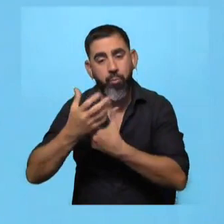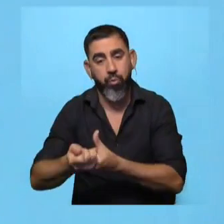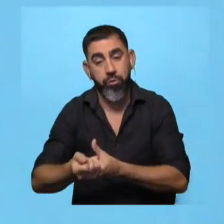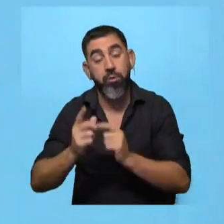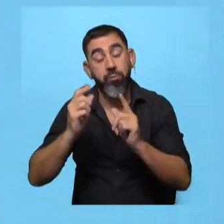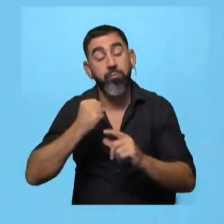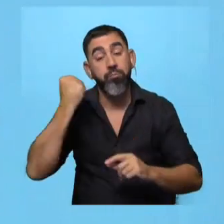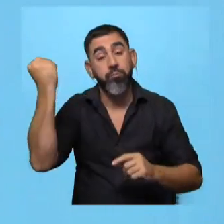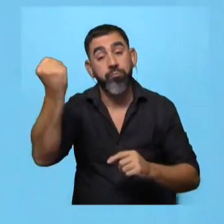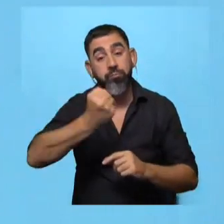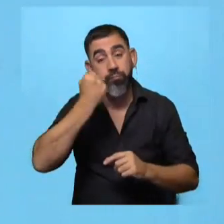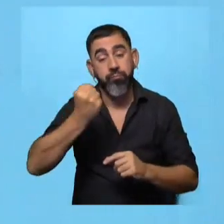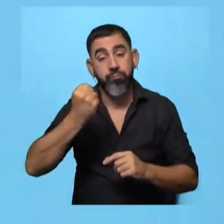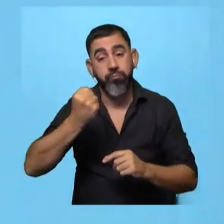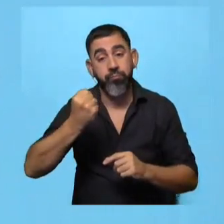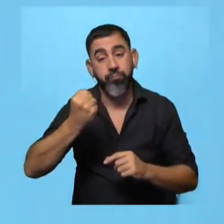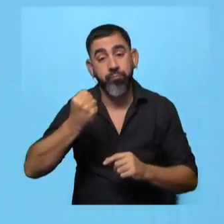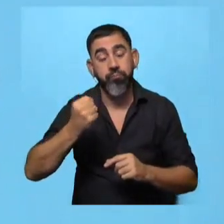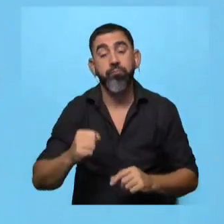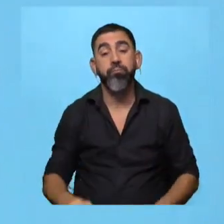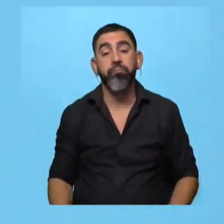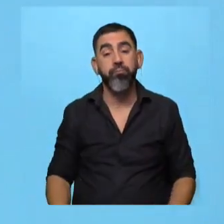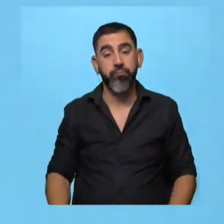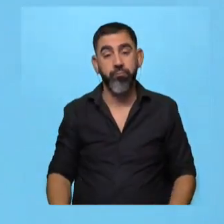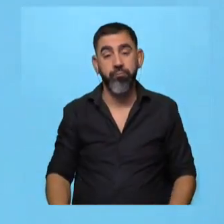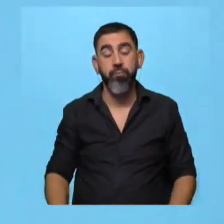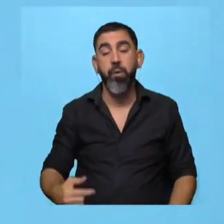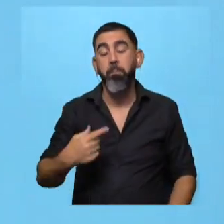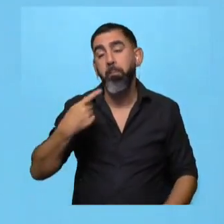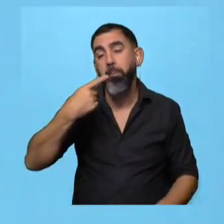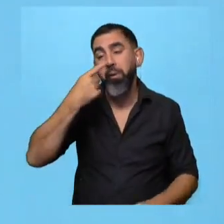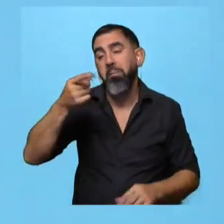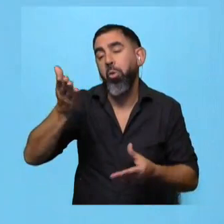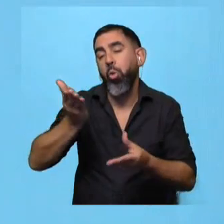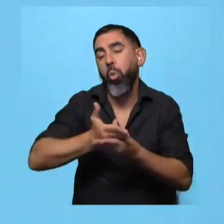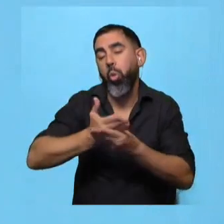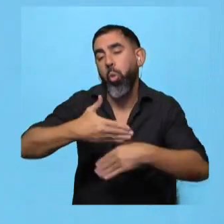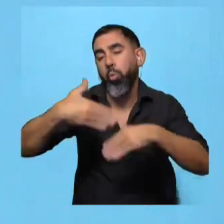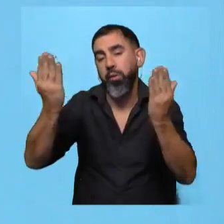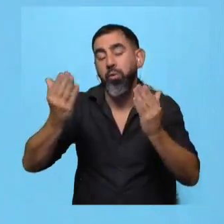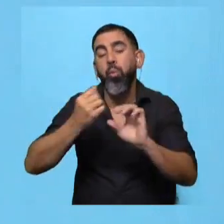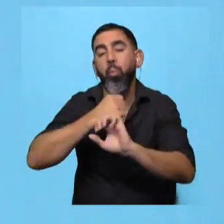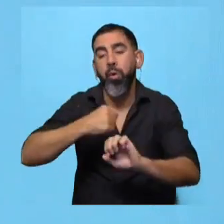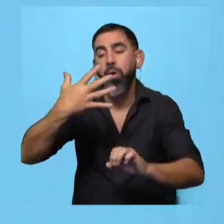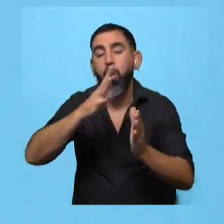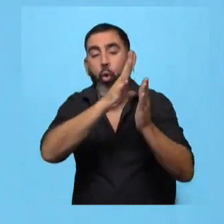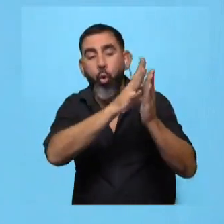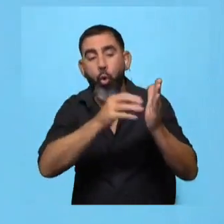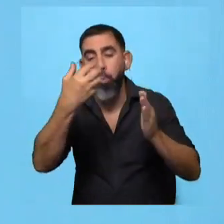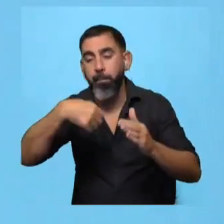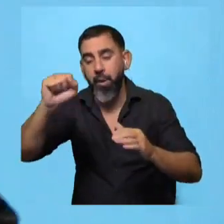es importante, una vez que uno va y dice, bueno, a mí me interesan estos documentos, se pueden llevar una copia de